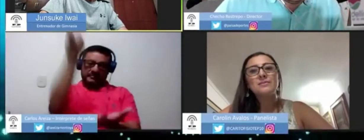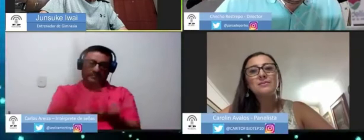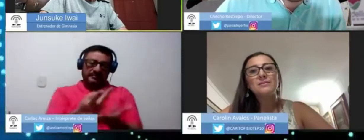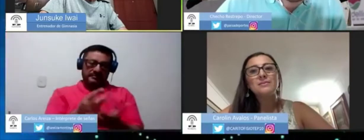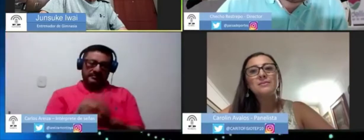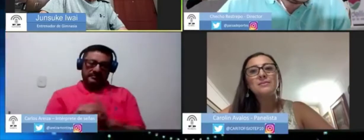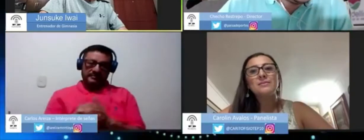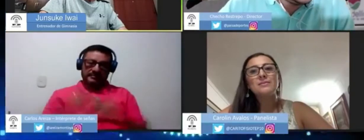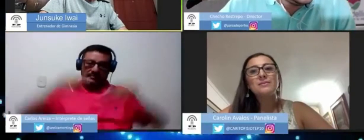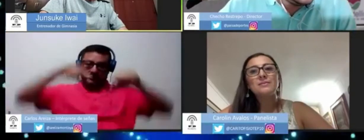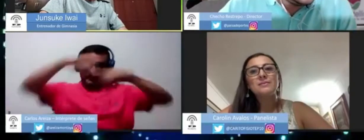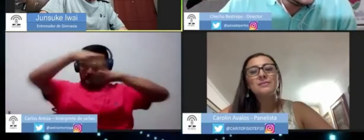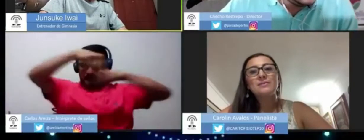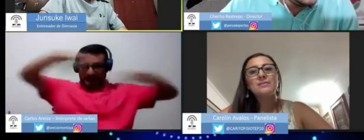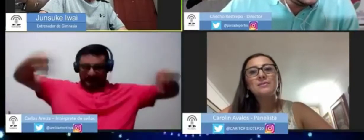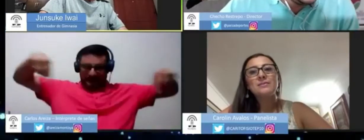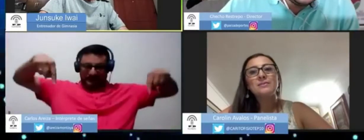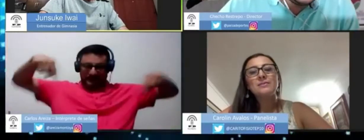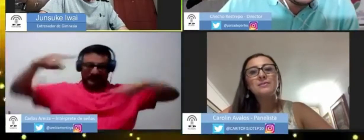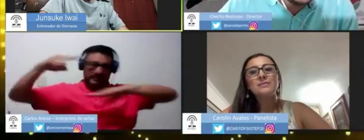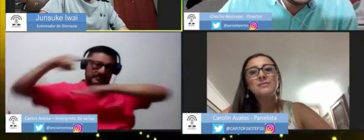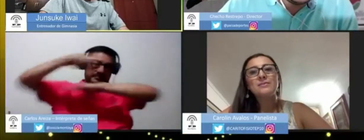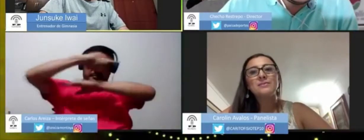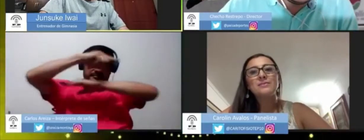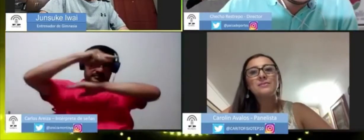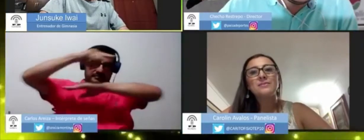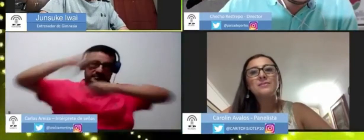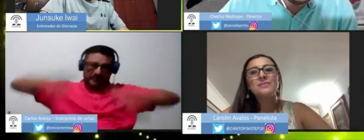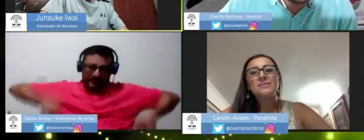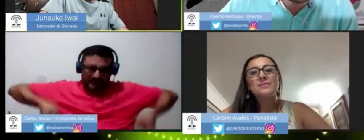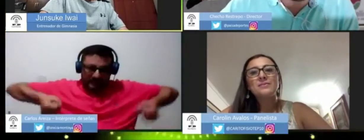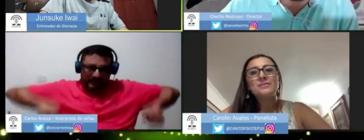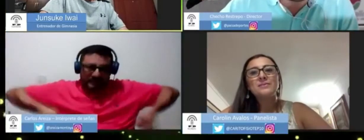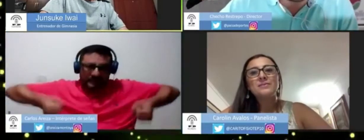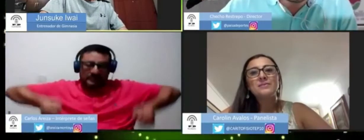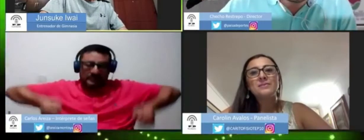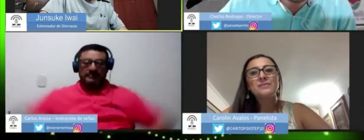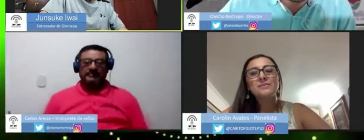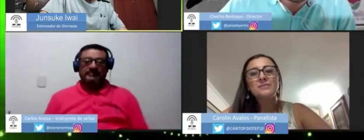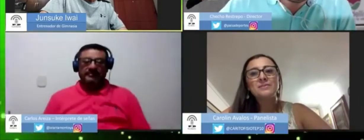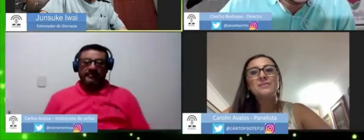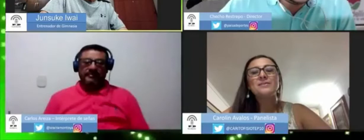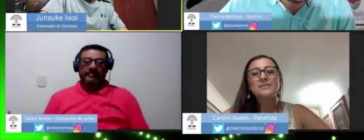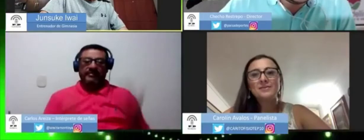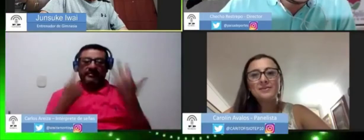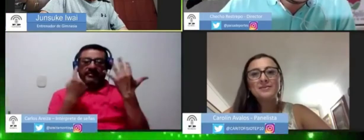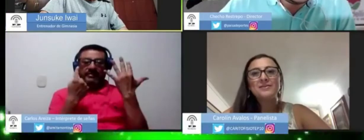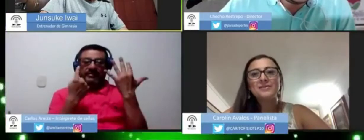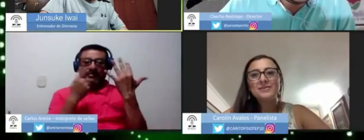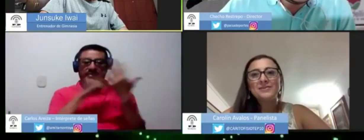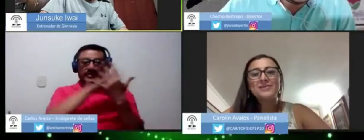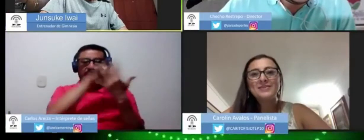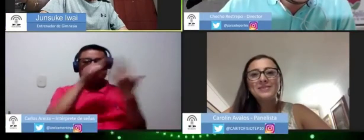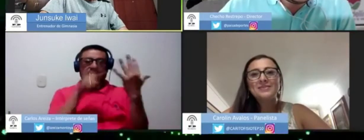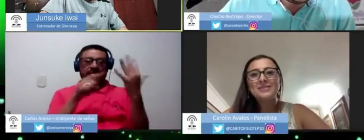paralelas y termina con barra. Ese es orden olímpico.